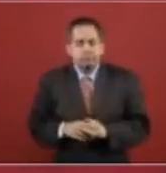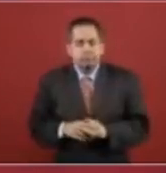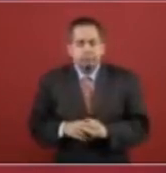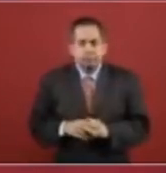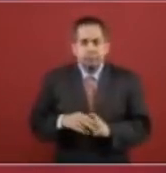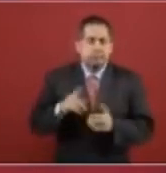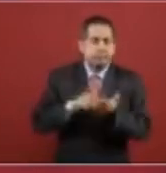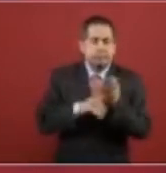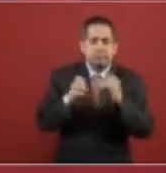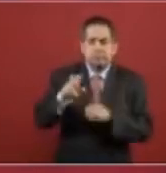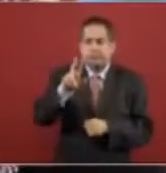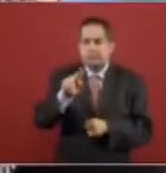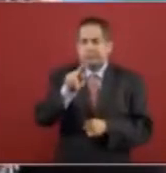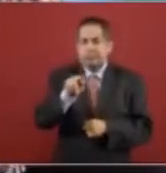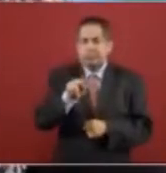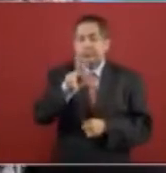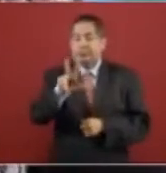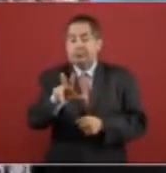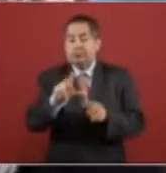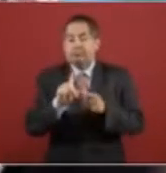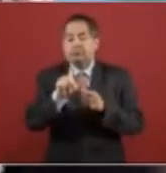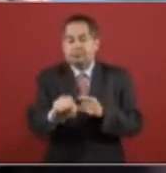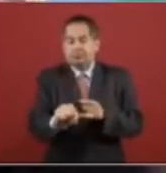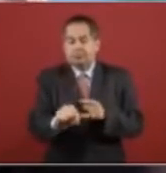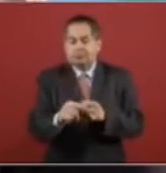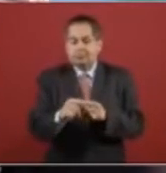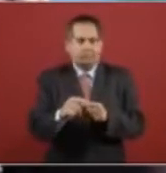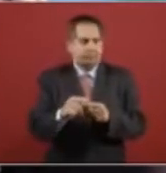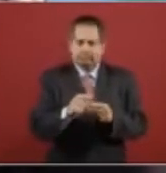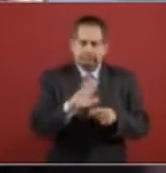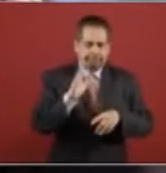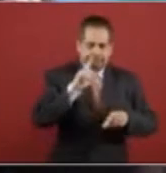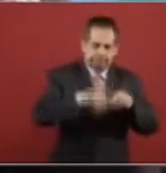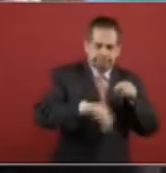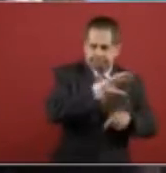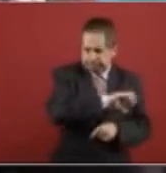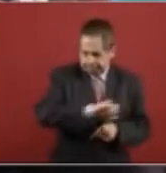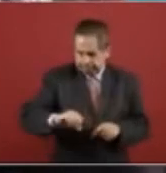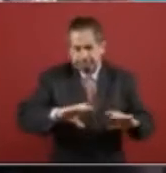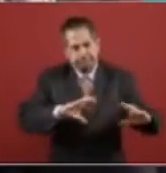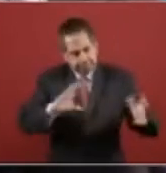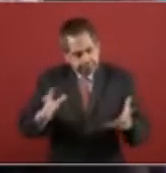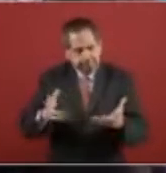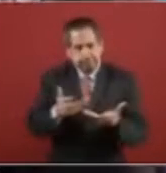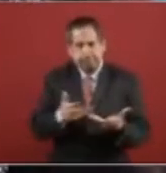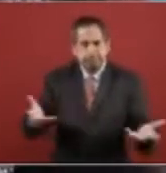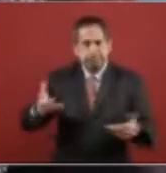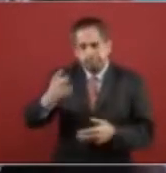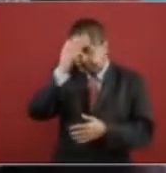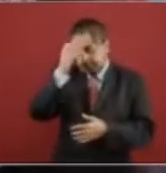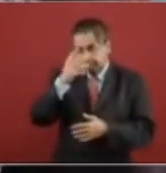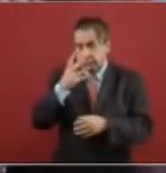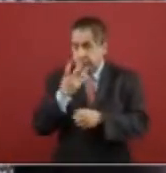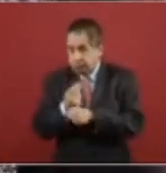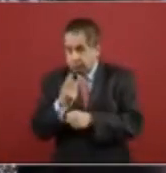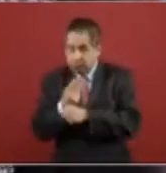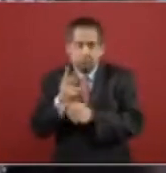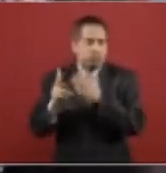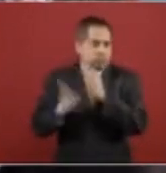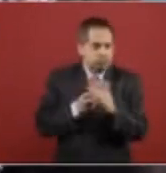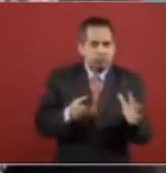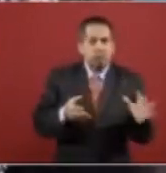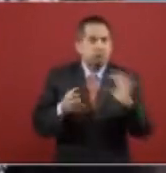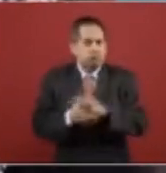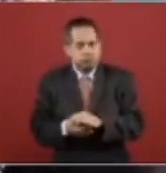88 para no decir nombres se recuperó ese espacio para el bosque de chapultepec y hoy se está incorporando los pinos